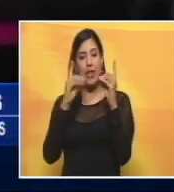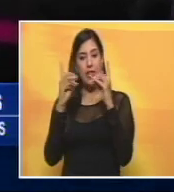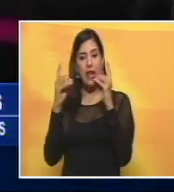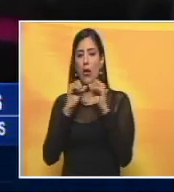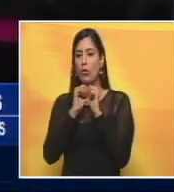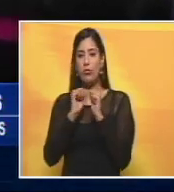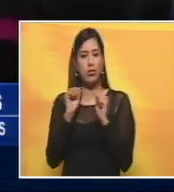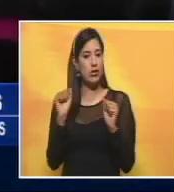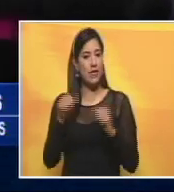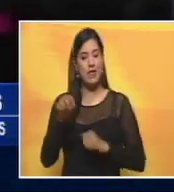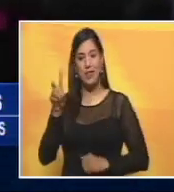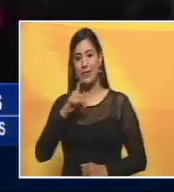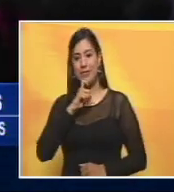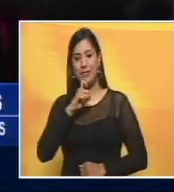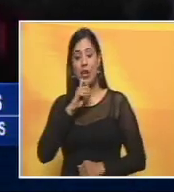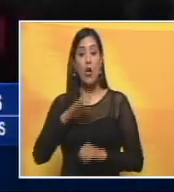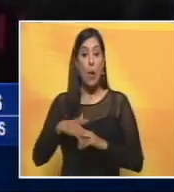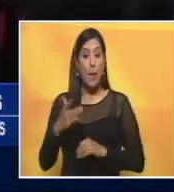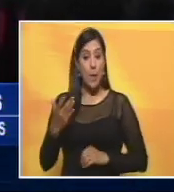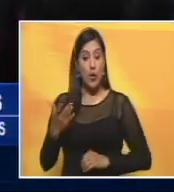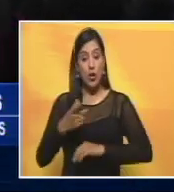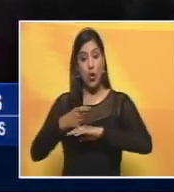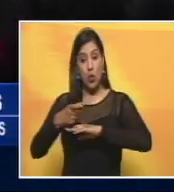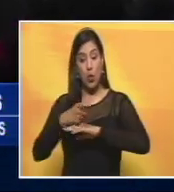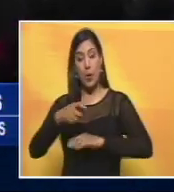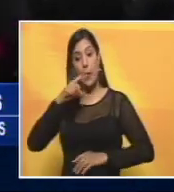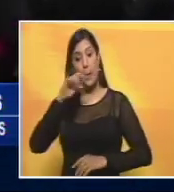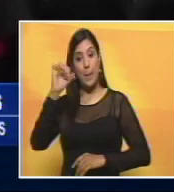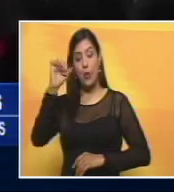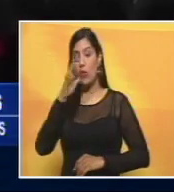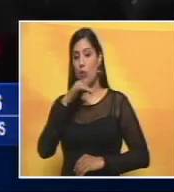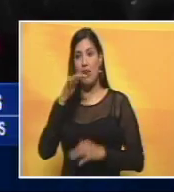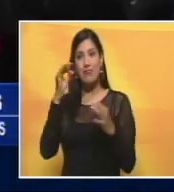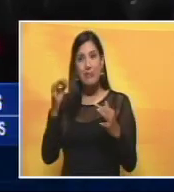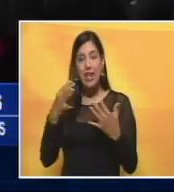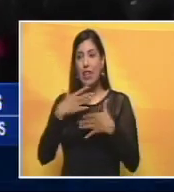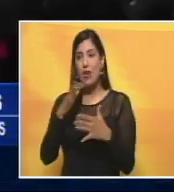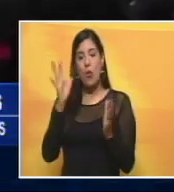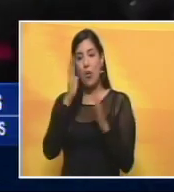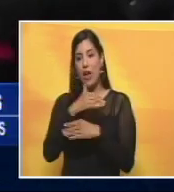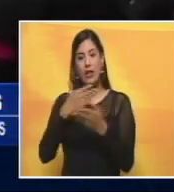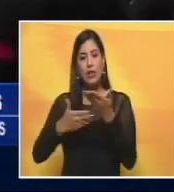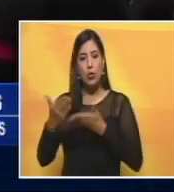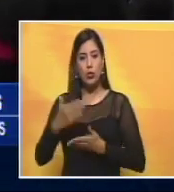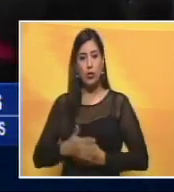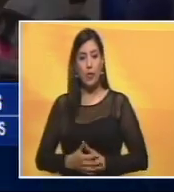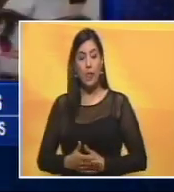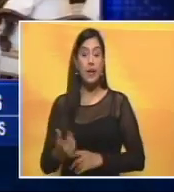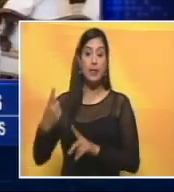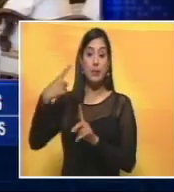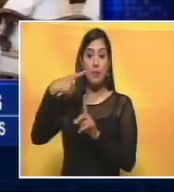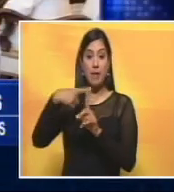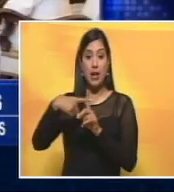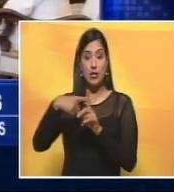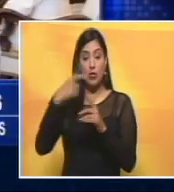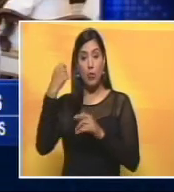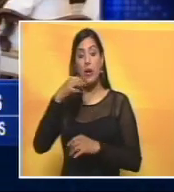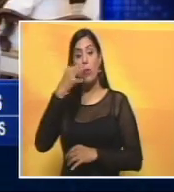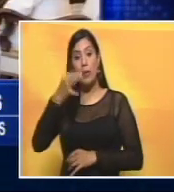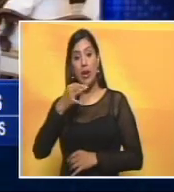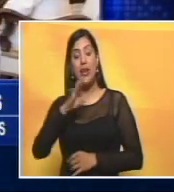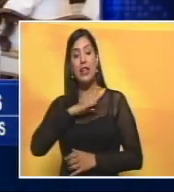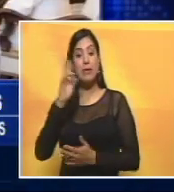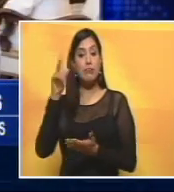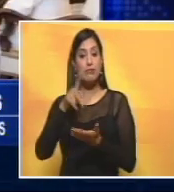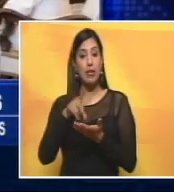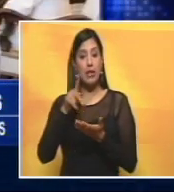resulta imposible en Venezuela, ya que a su juicio el gobierno de Nicolás Maduro no está interesado en negociar. Además de Urosa, en el encuentro